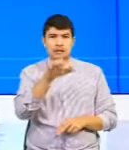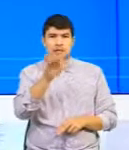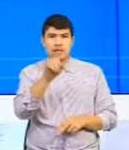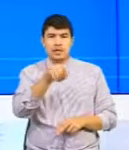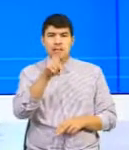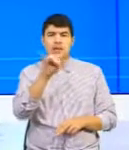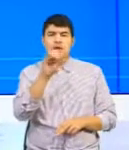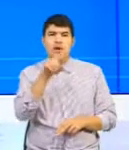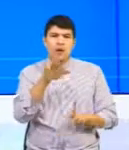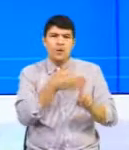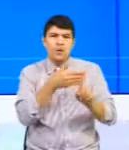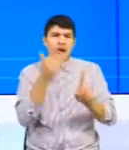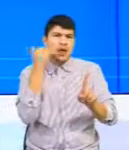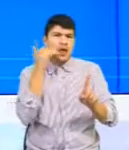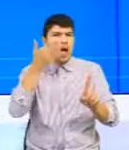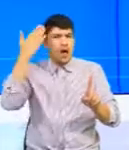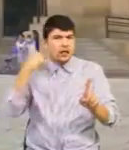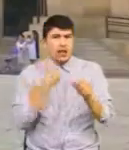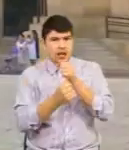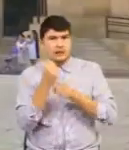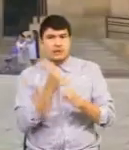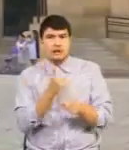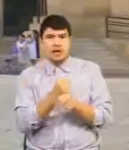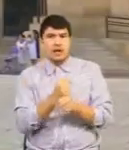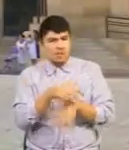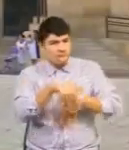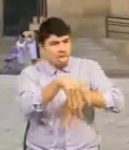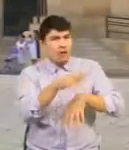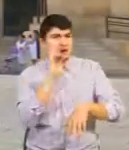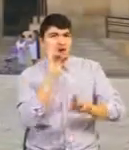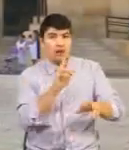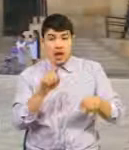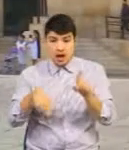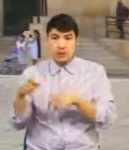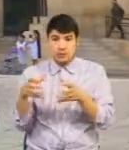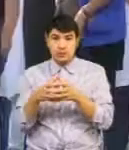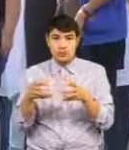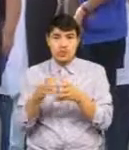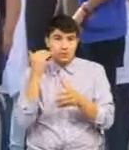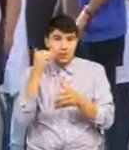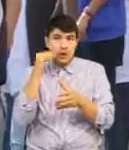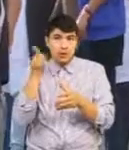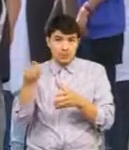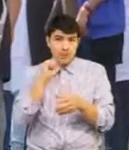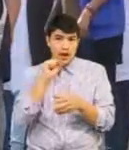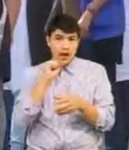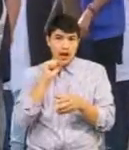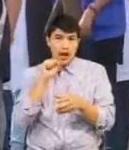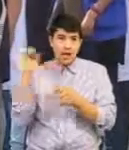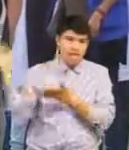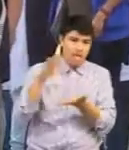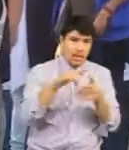en hechos ocurridos el año anterior. Desde Barranca Bermeja, varias mujeres de la Asociación de Mujeres del Magdalena Medio llegaron